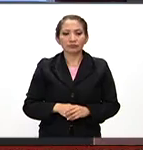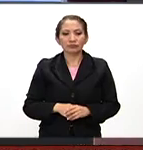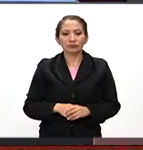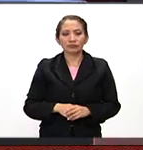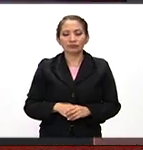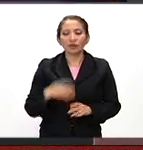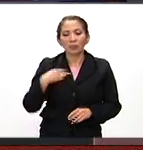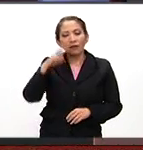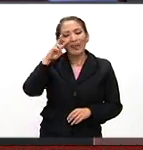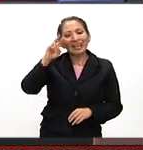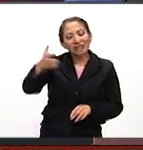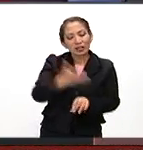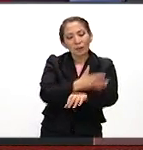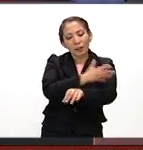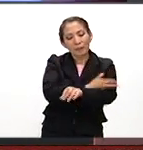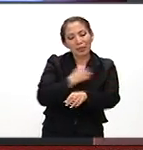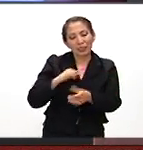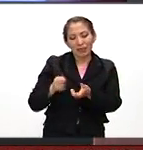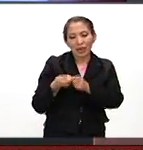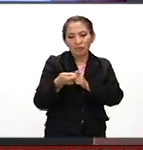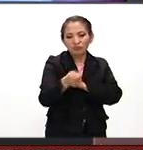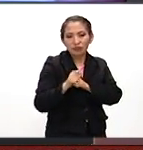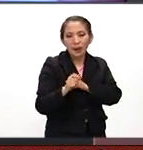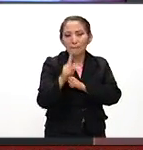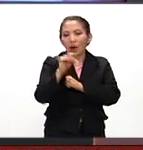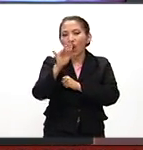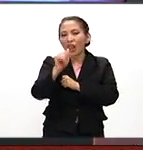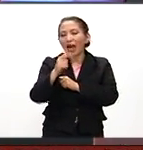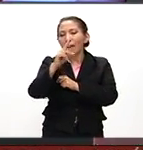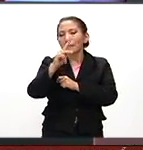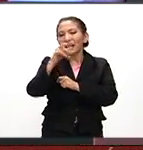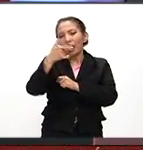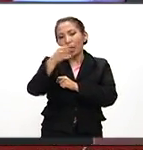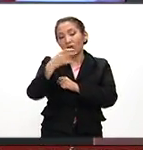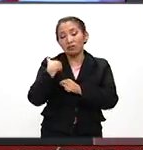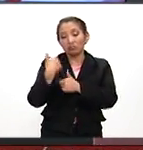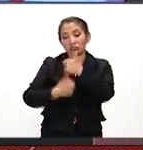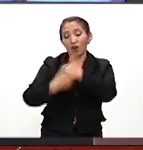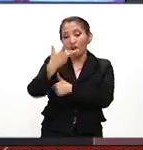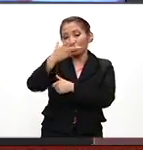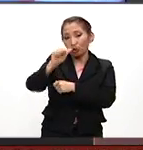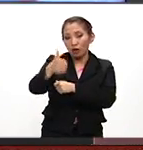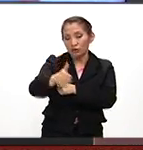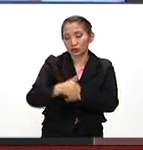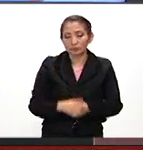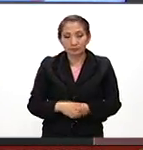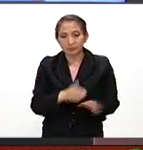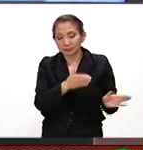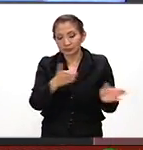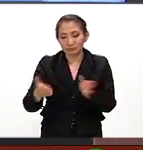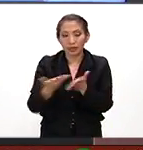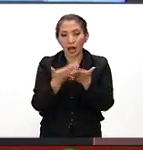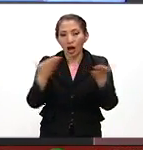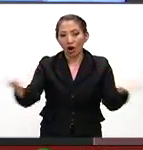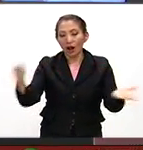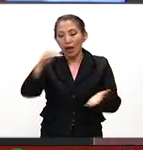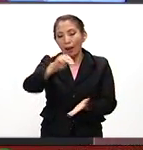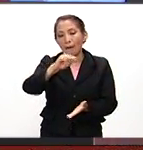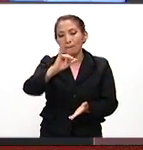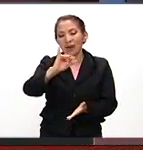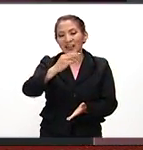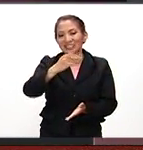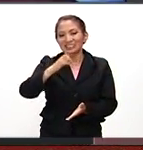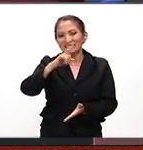Como bien lo veían, ellas son las compañeras de esgrima justamente de Paola Pliego y estaría compitiendo el 8 de agosto. Bueno, vamos a hablar ahora de Michael